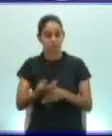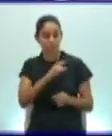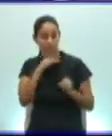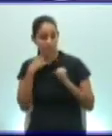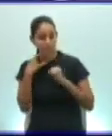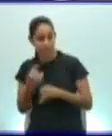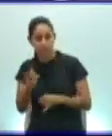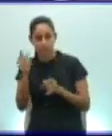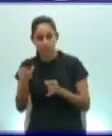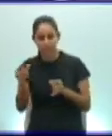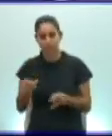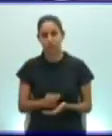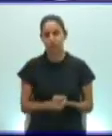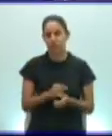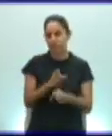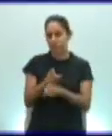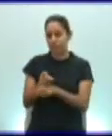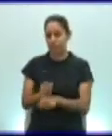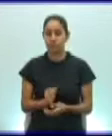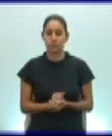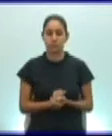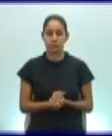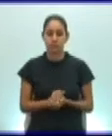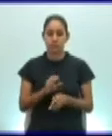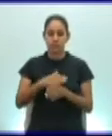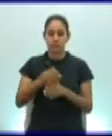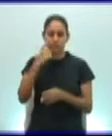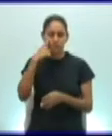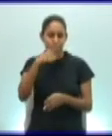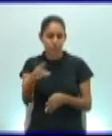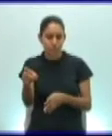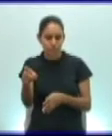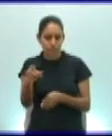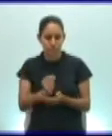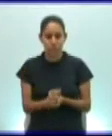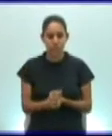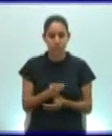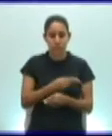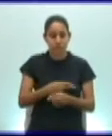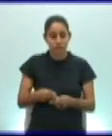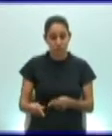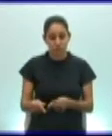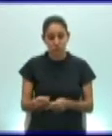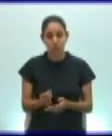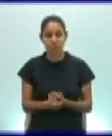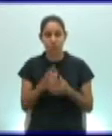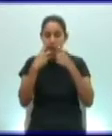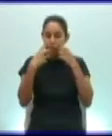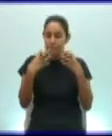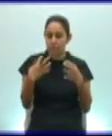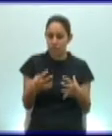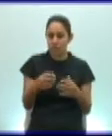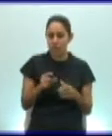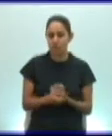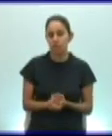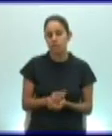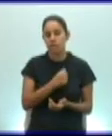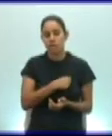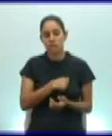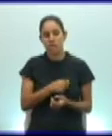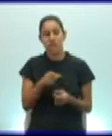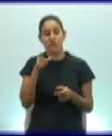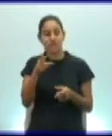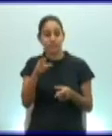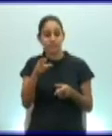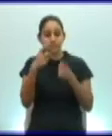menos recordar, vamos a pantalla, este hecho histórico, el del bombardeo, porque hay un hecho muy específico allí que yo quisiera al menos